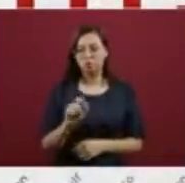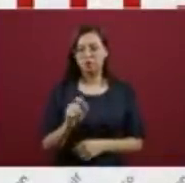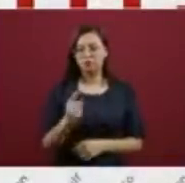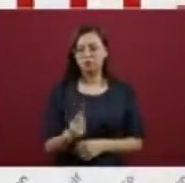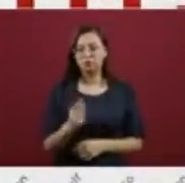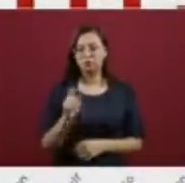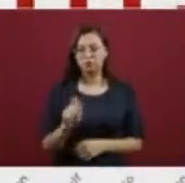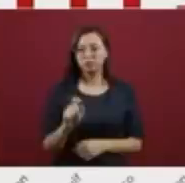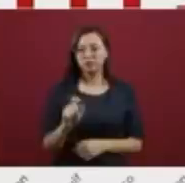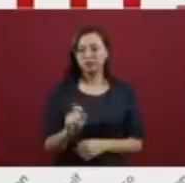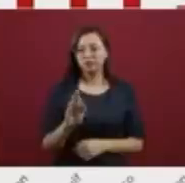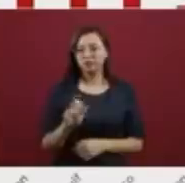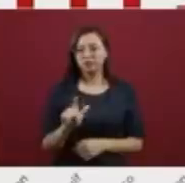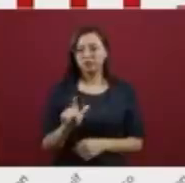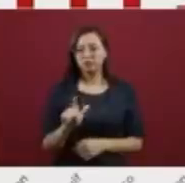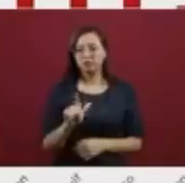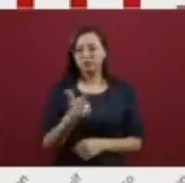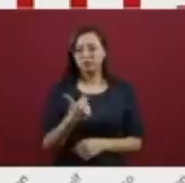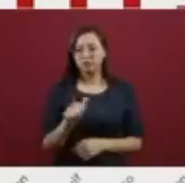Full Gas